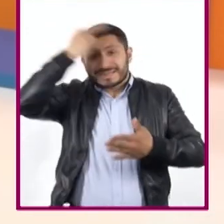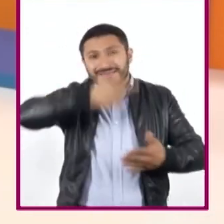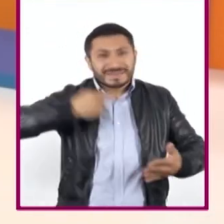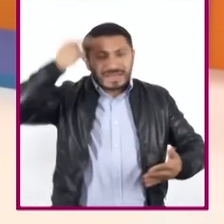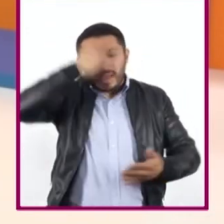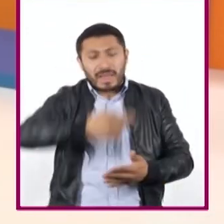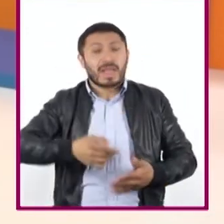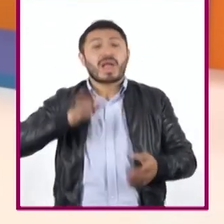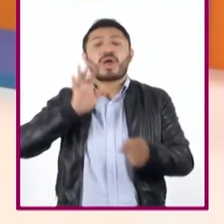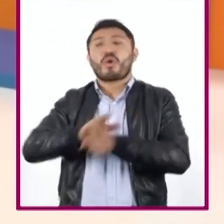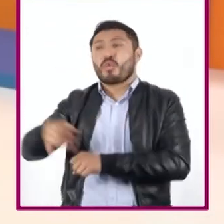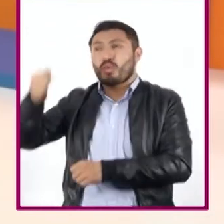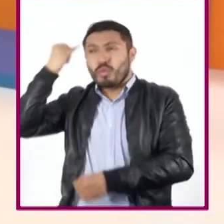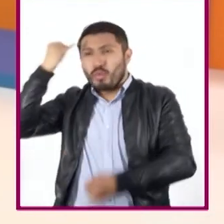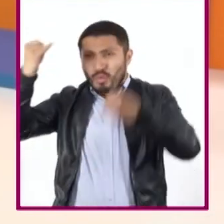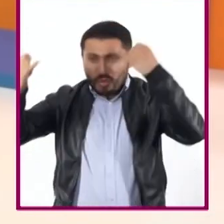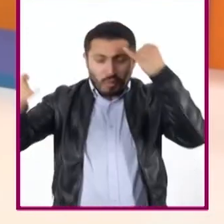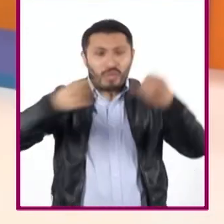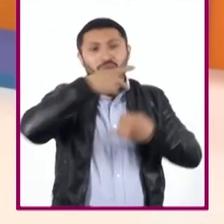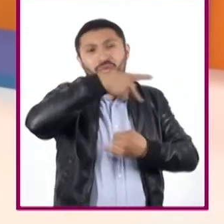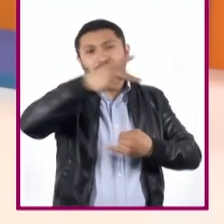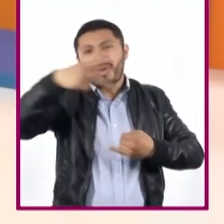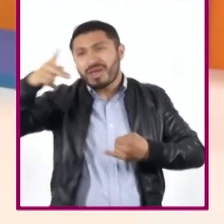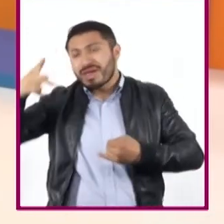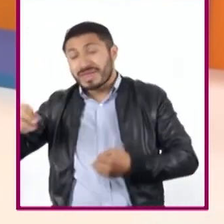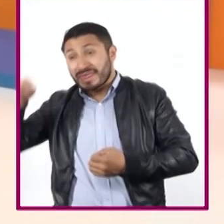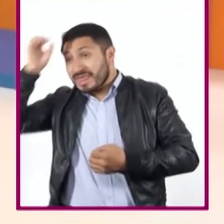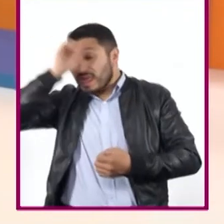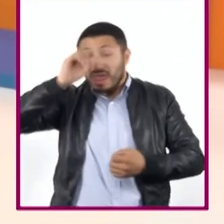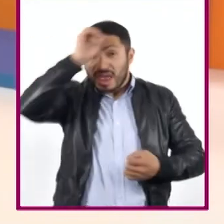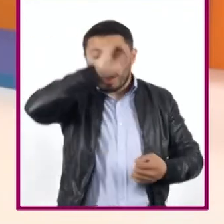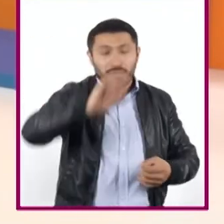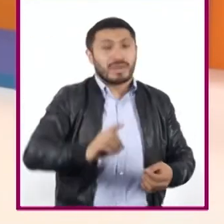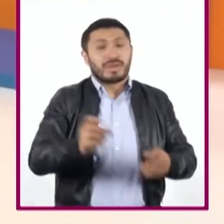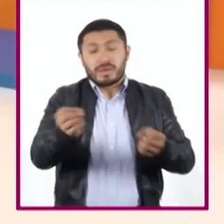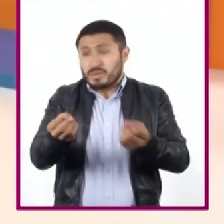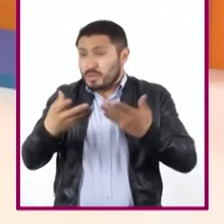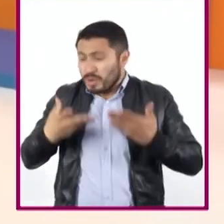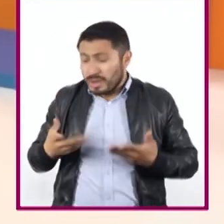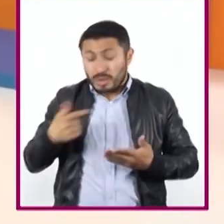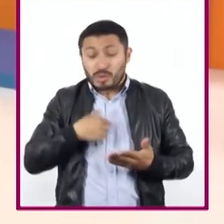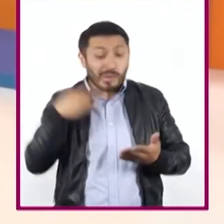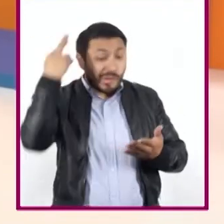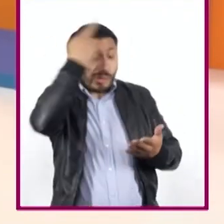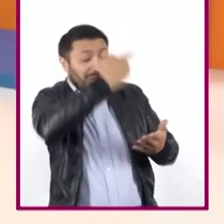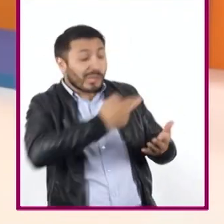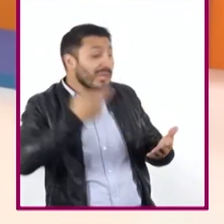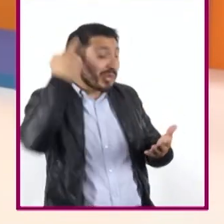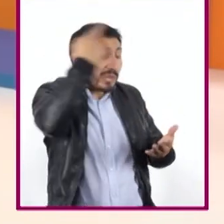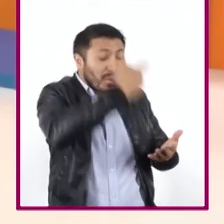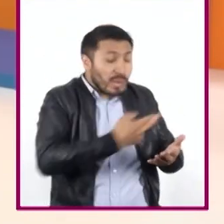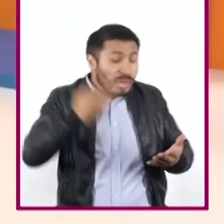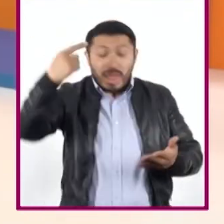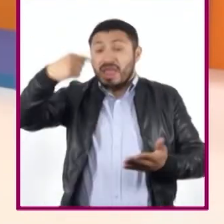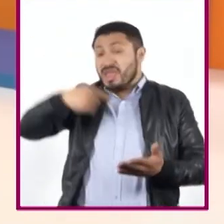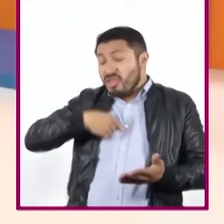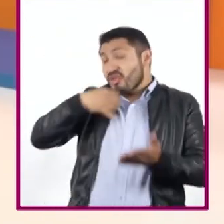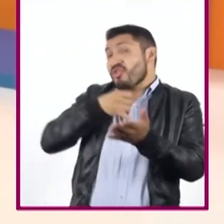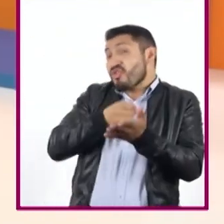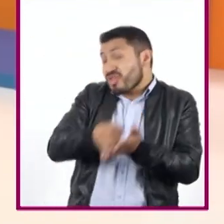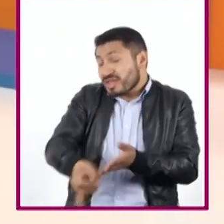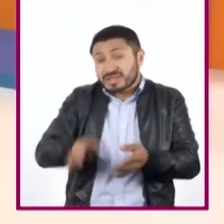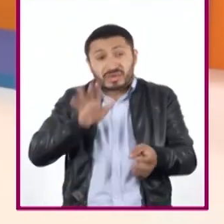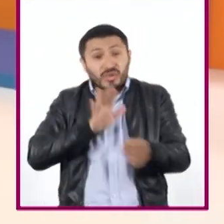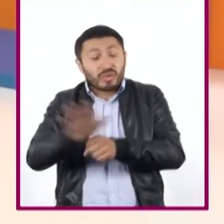ideas determinen sus decisiones, ya que ustedes tendrían que asumir las consecuencias de una decisión que